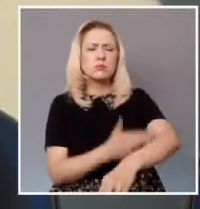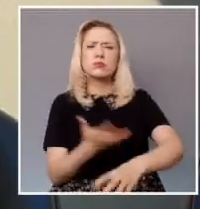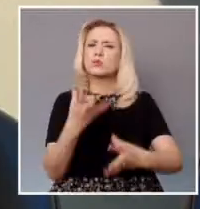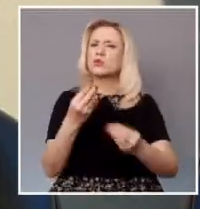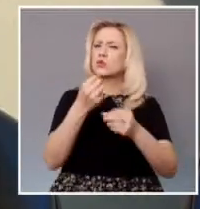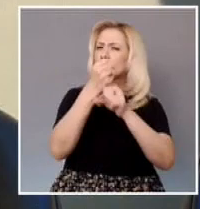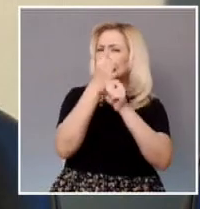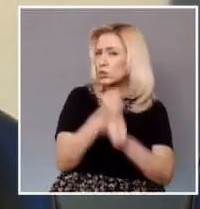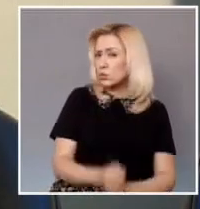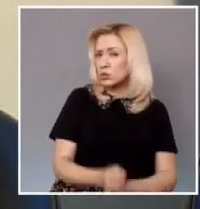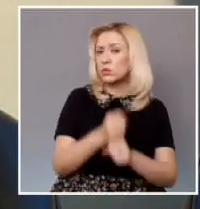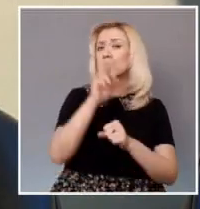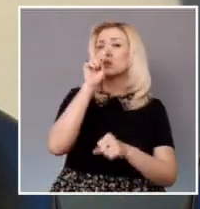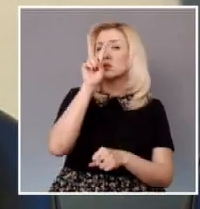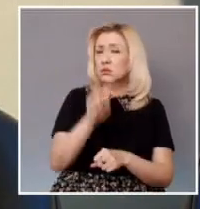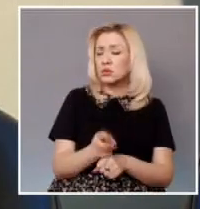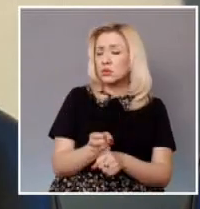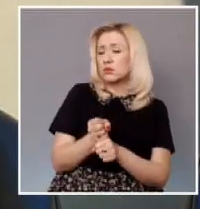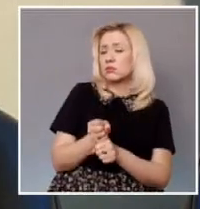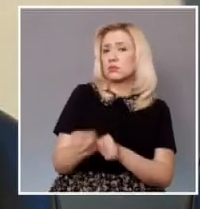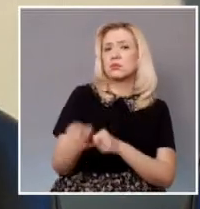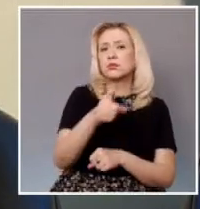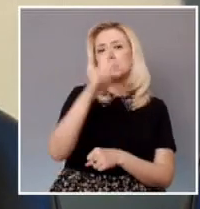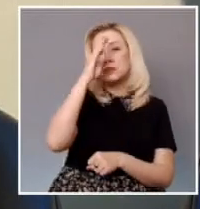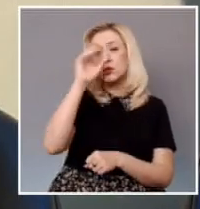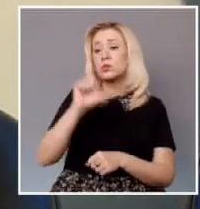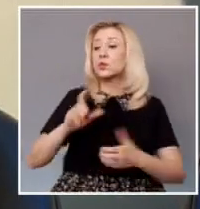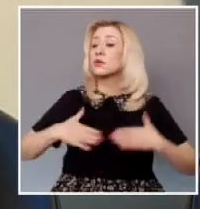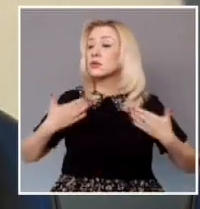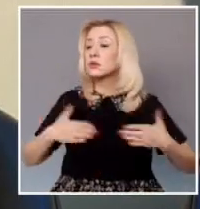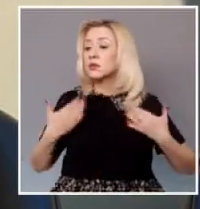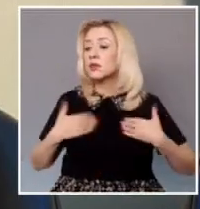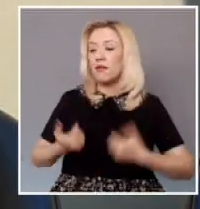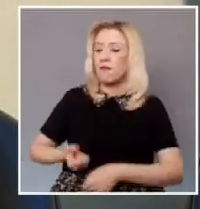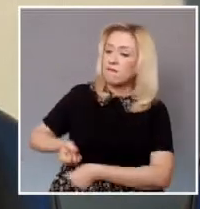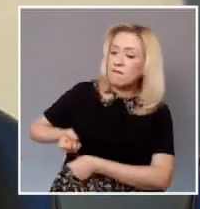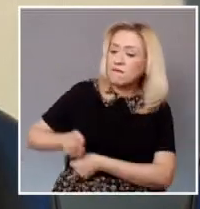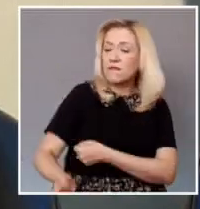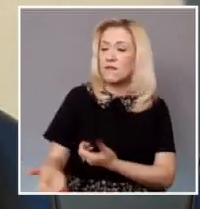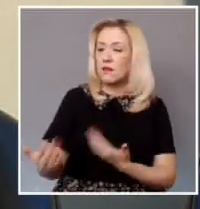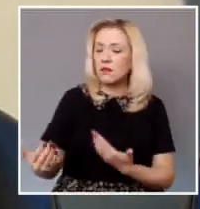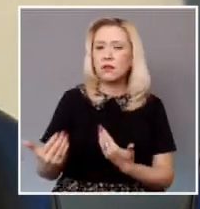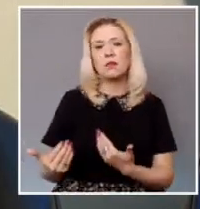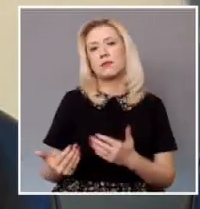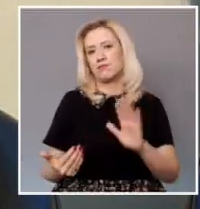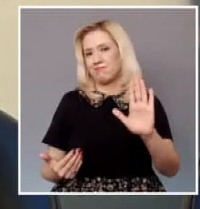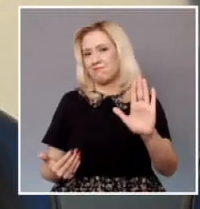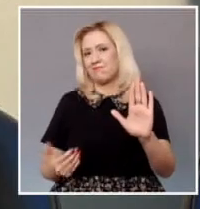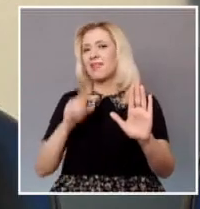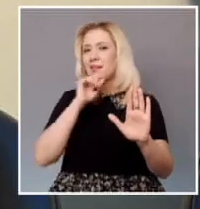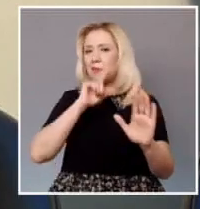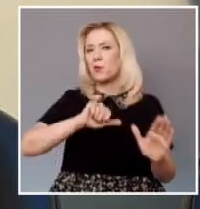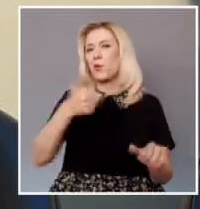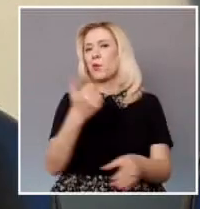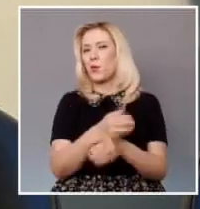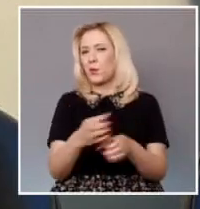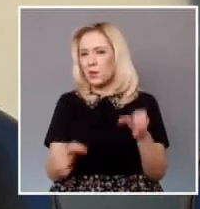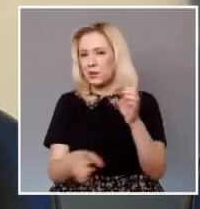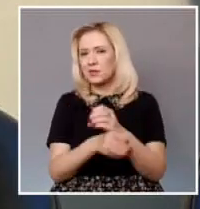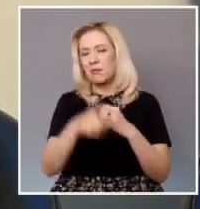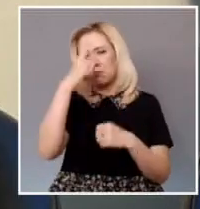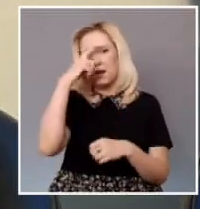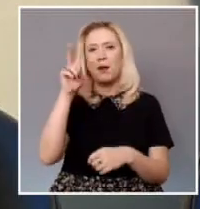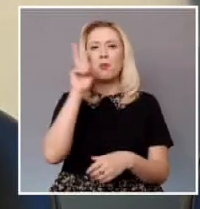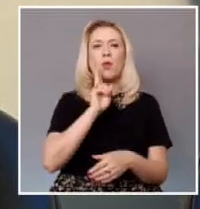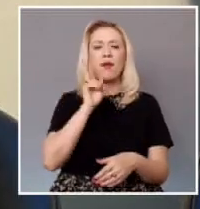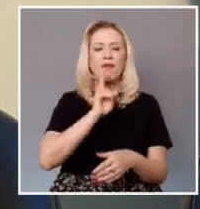la tortura solamente cuando hay una confesión, pero en realidad, aunque sí es muy presente la tortura en estos contextos para fabricación de pruebas, no